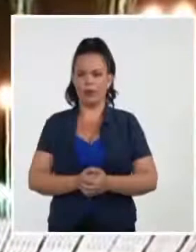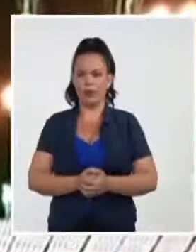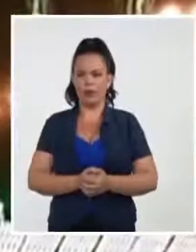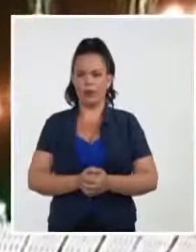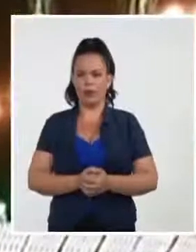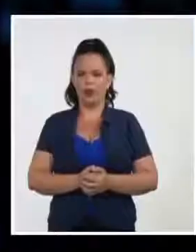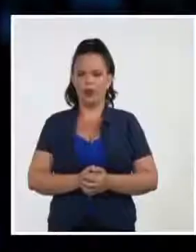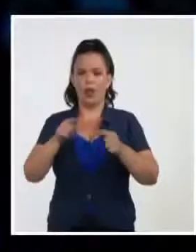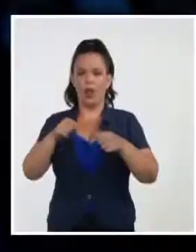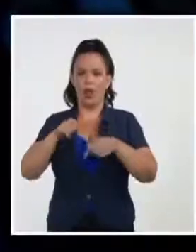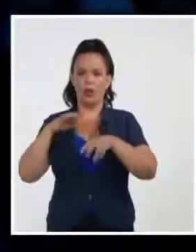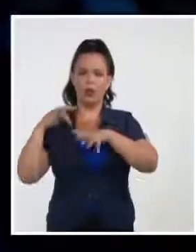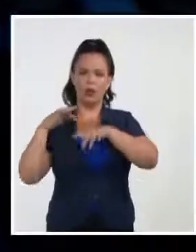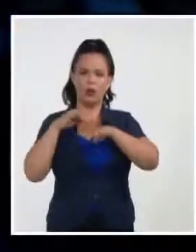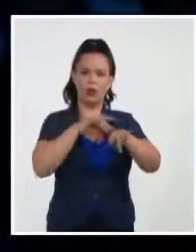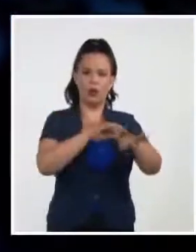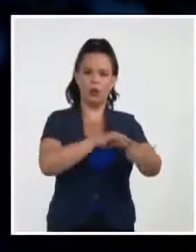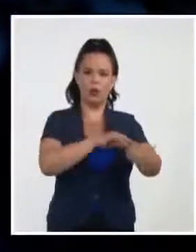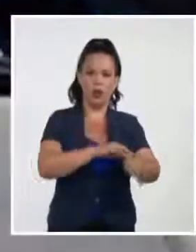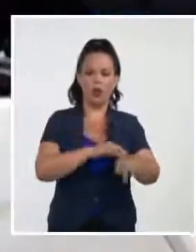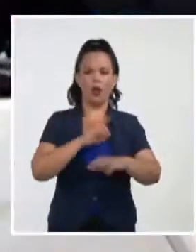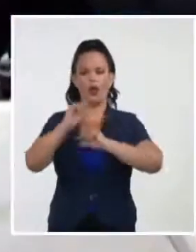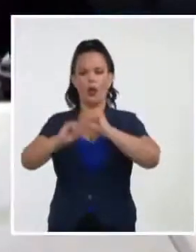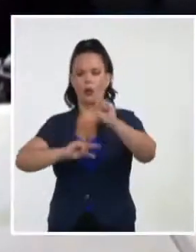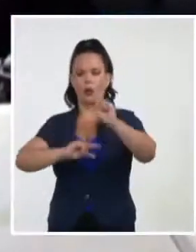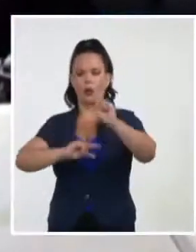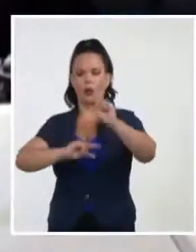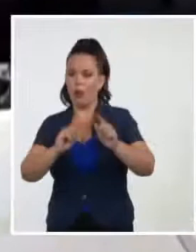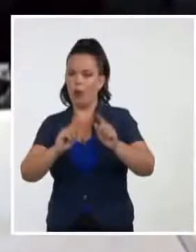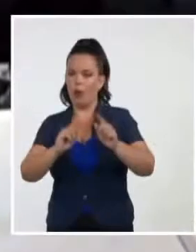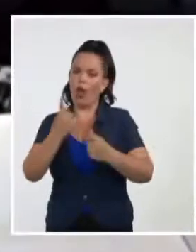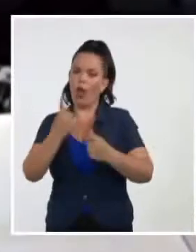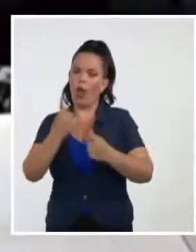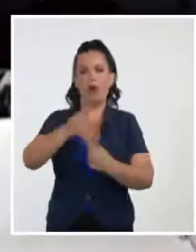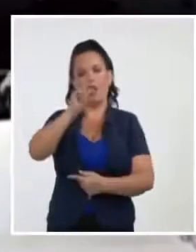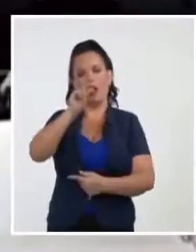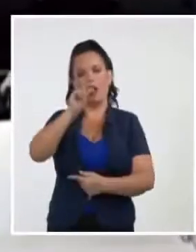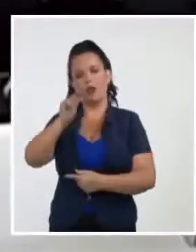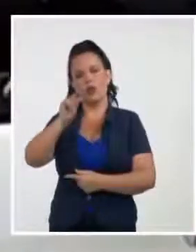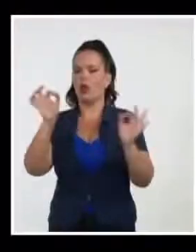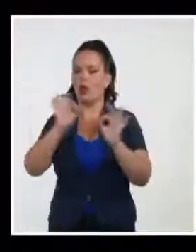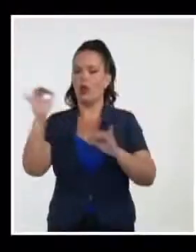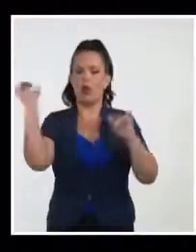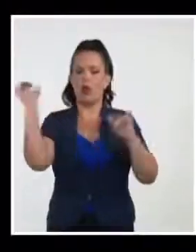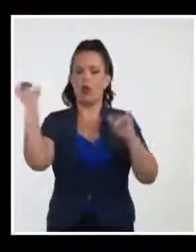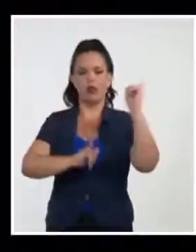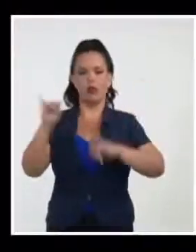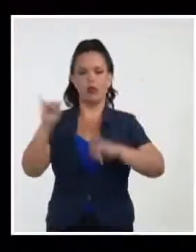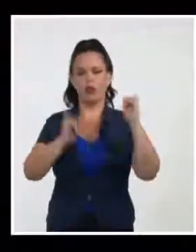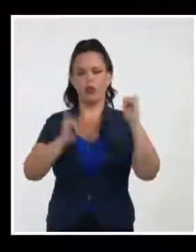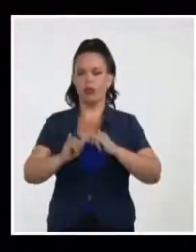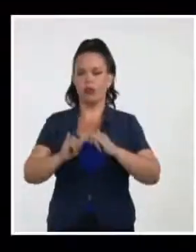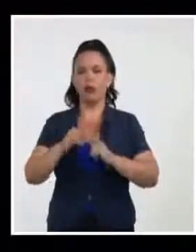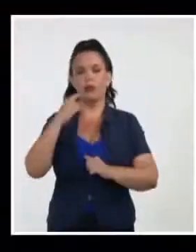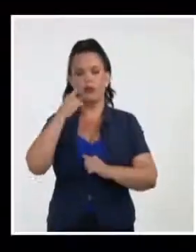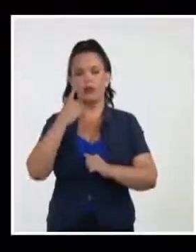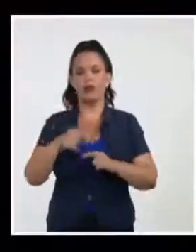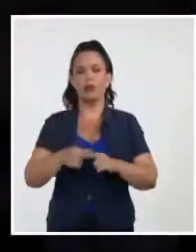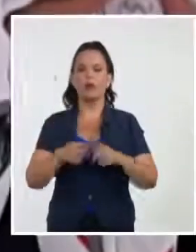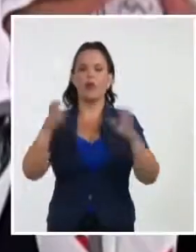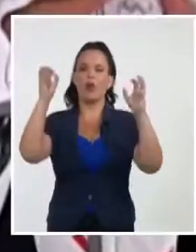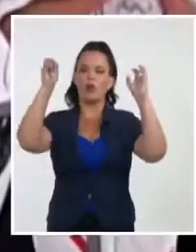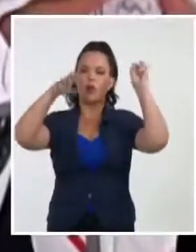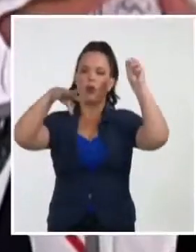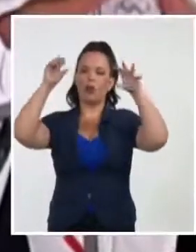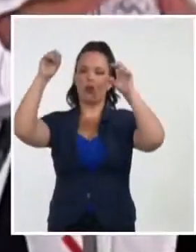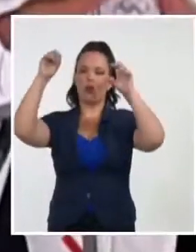que no han llegado a la ciudad debido a las restricciones de coronavirus. Una ceremonia colorida iluminó un estadio sin espectadores, pero